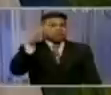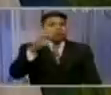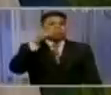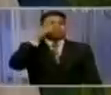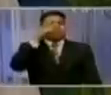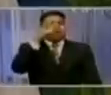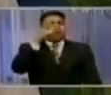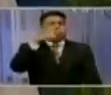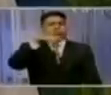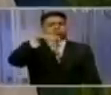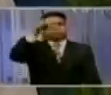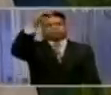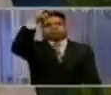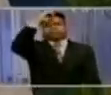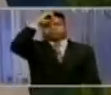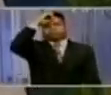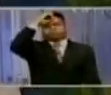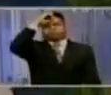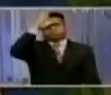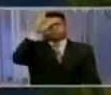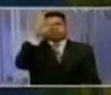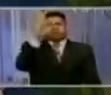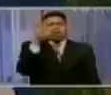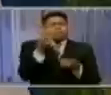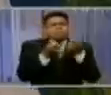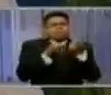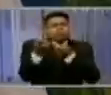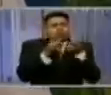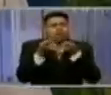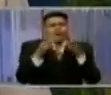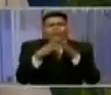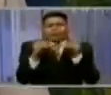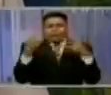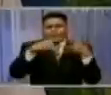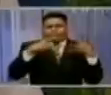el instrumento principal para dominarlo.